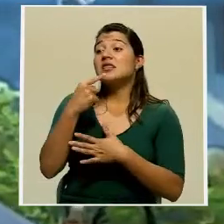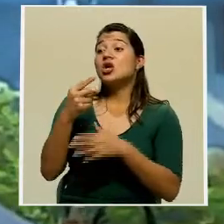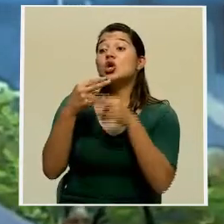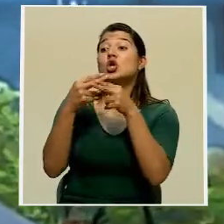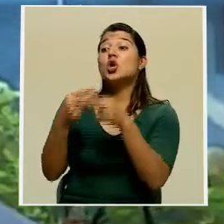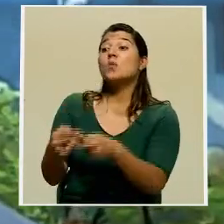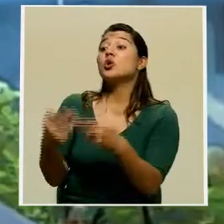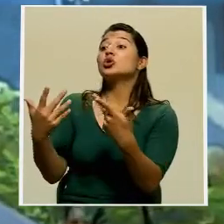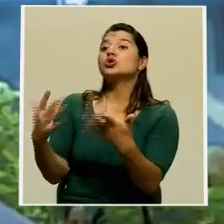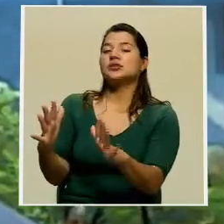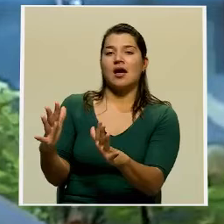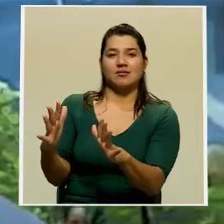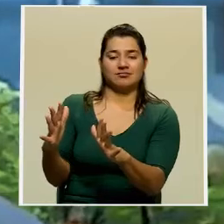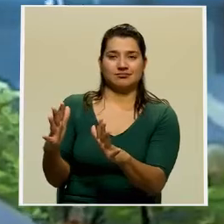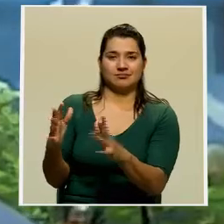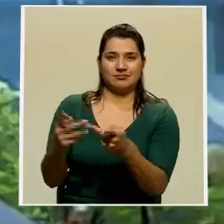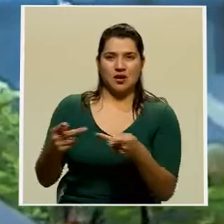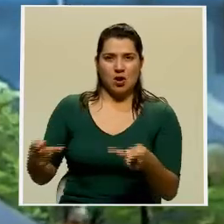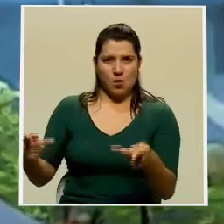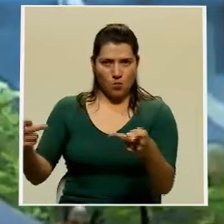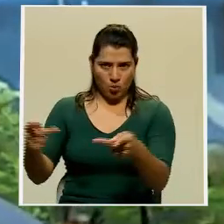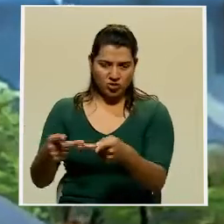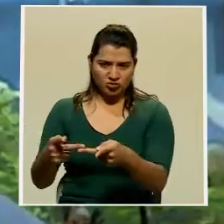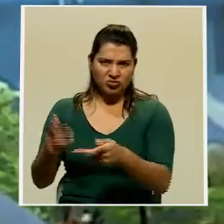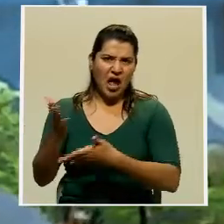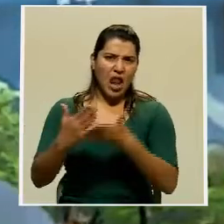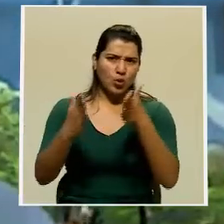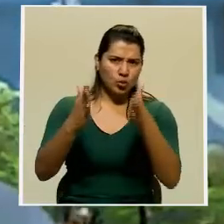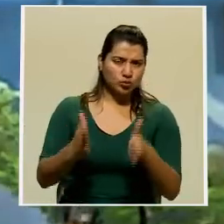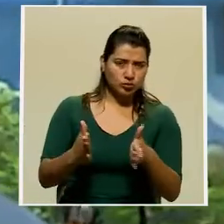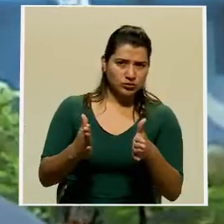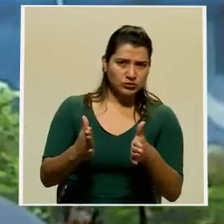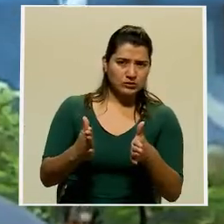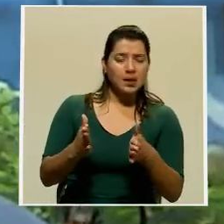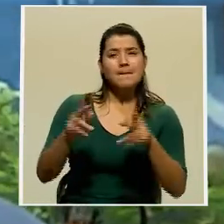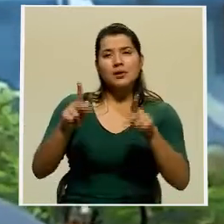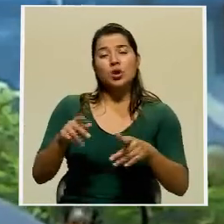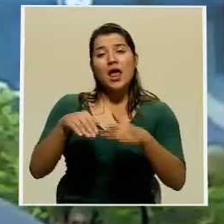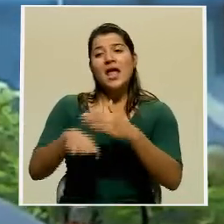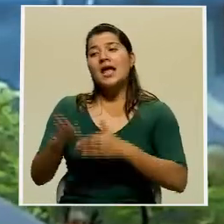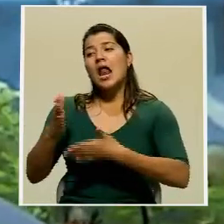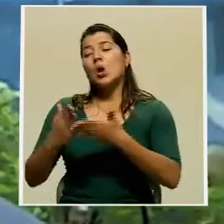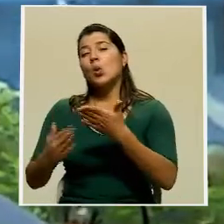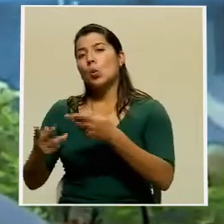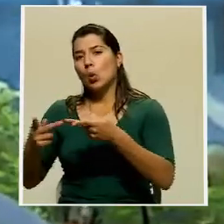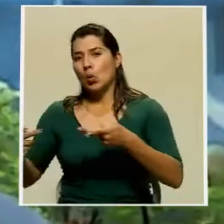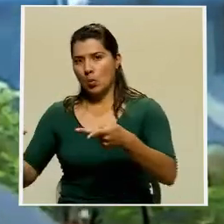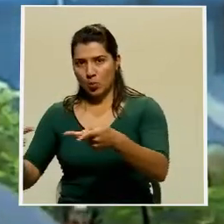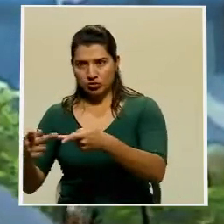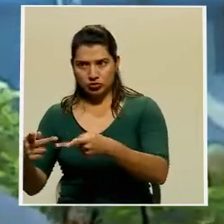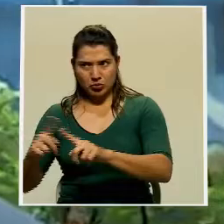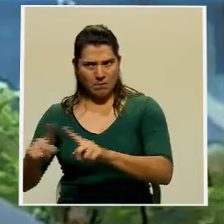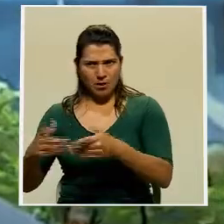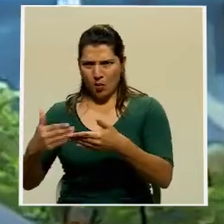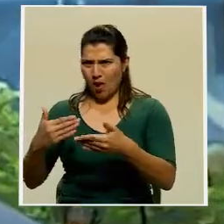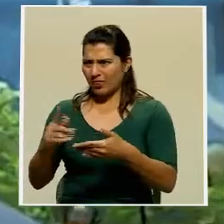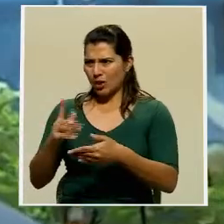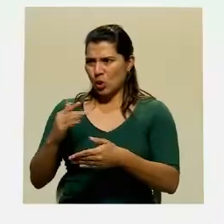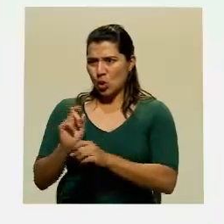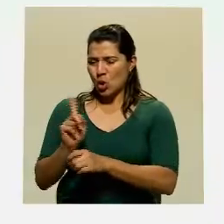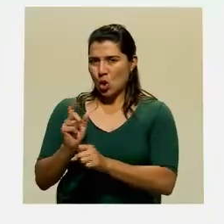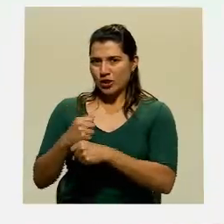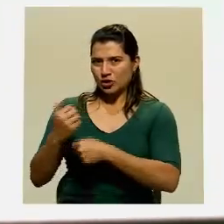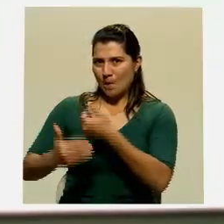ciertos puestos, de personas en ciertos puestos, donde no me dio ningún tipo de concurso, ni interno ni